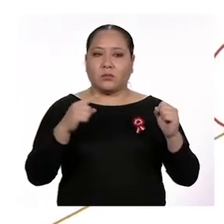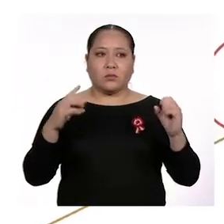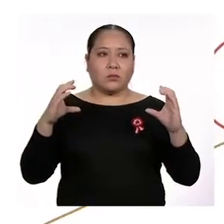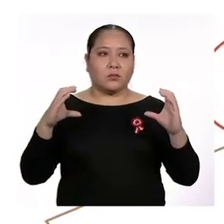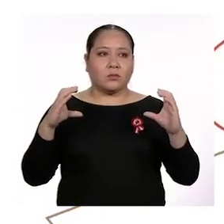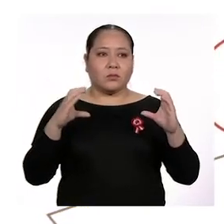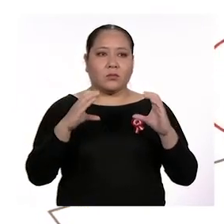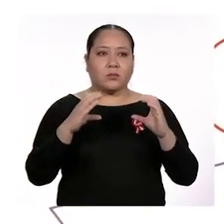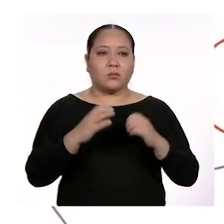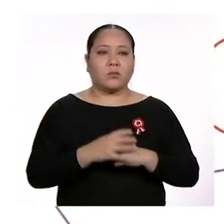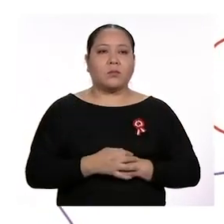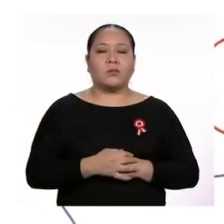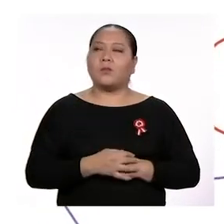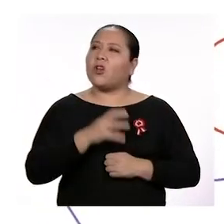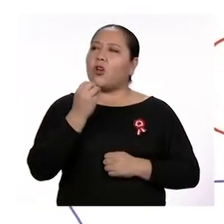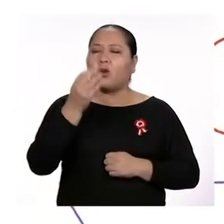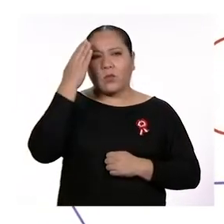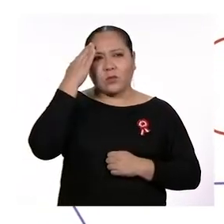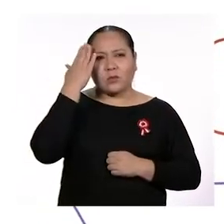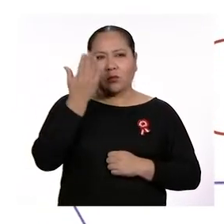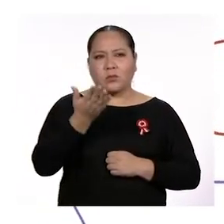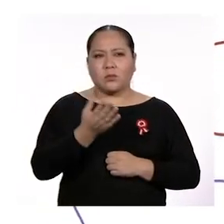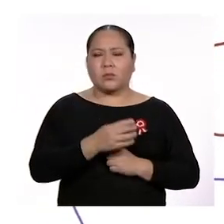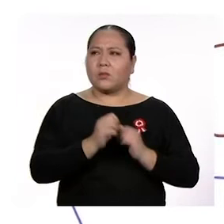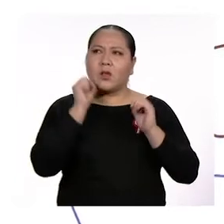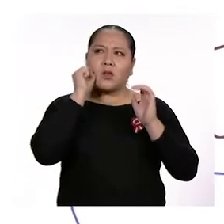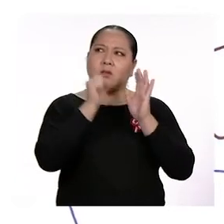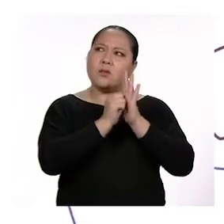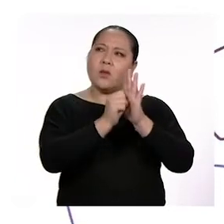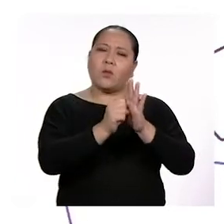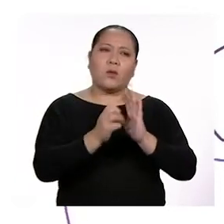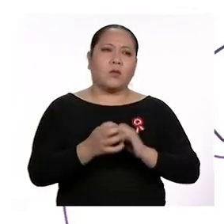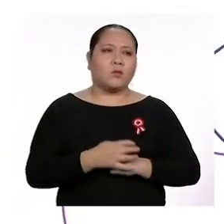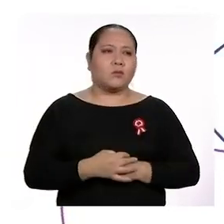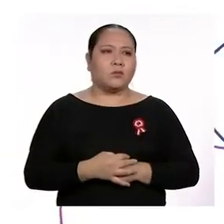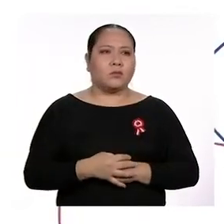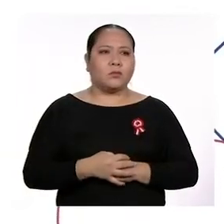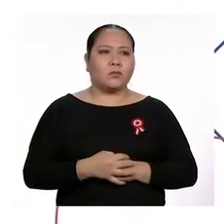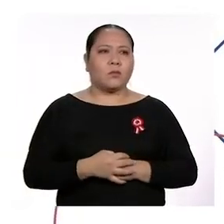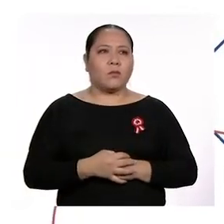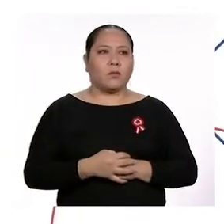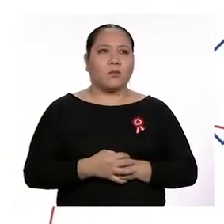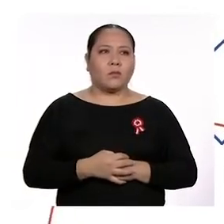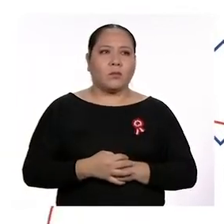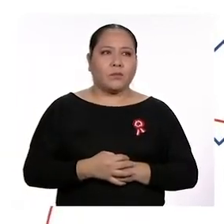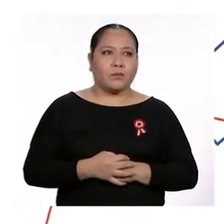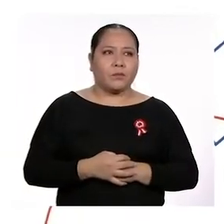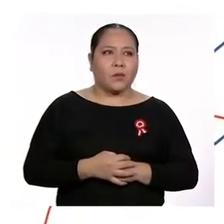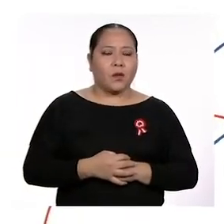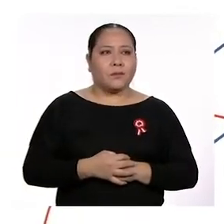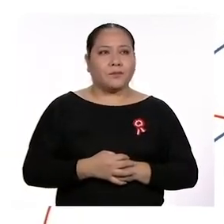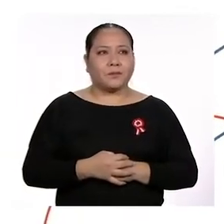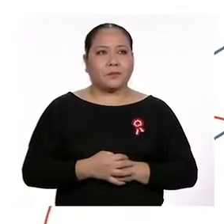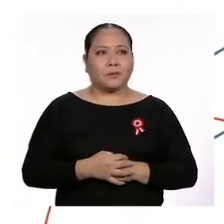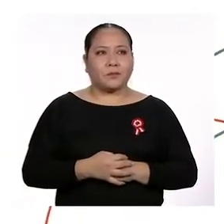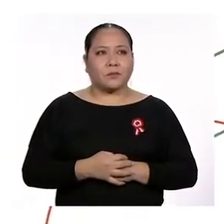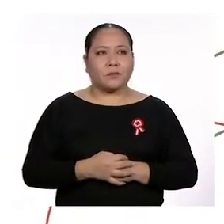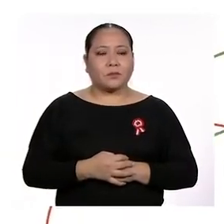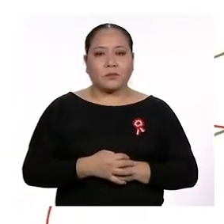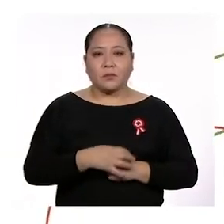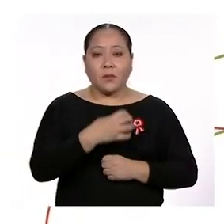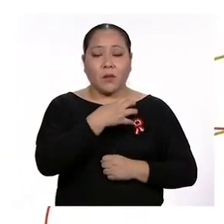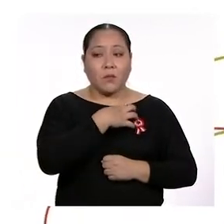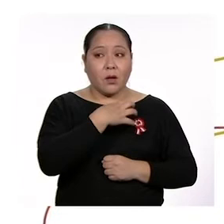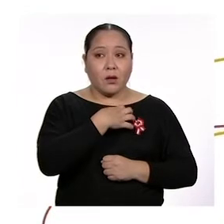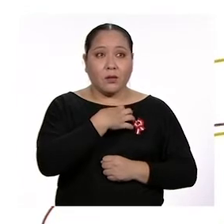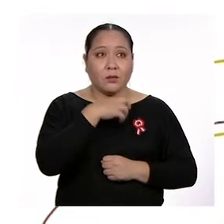números. ¿Y cómo se expresa simbólicamente? El intervalo correspondiente al mes de